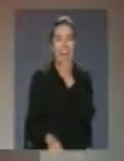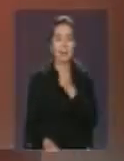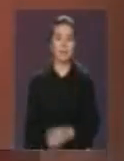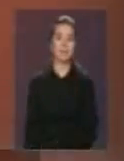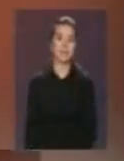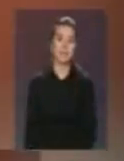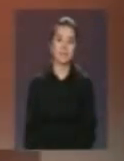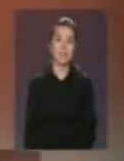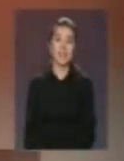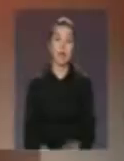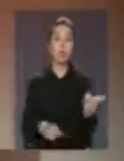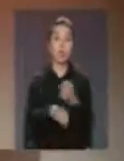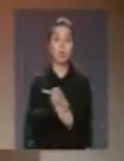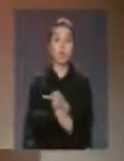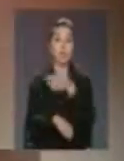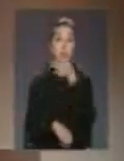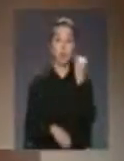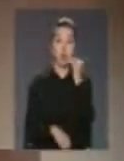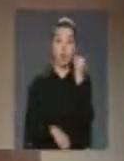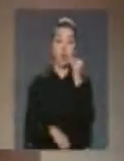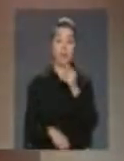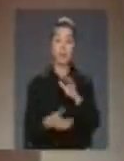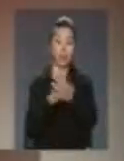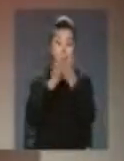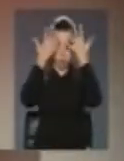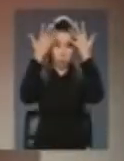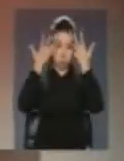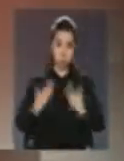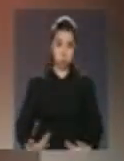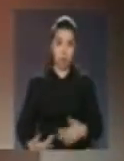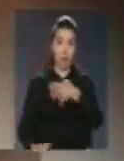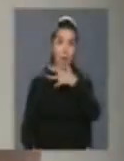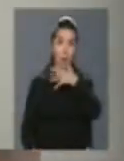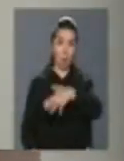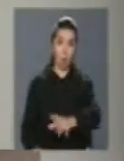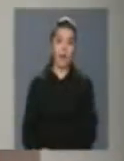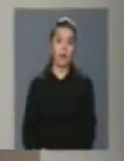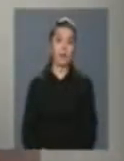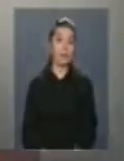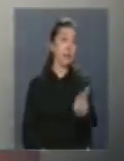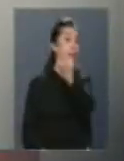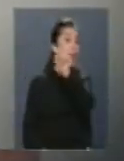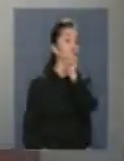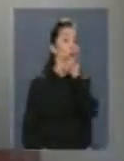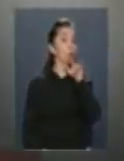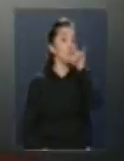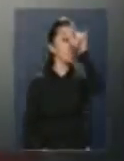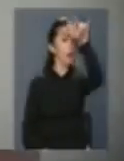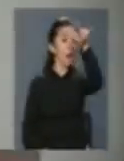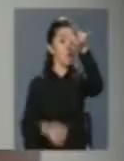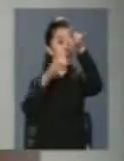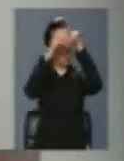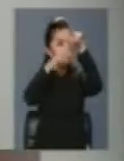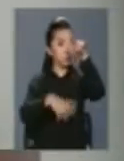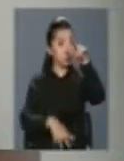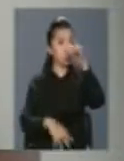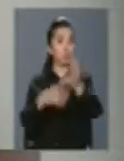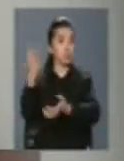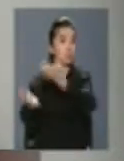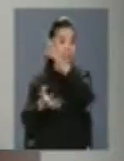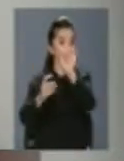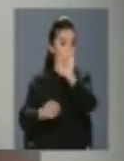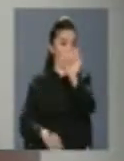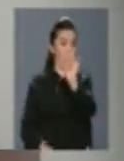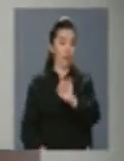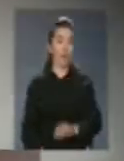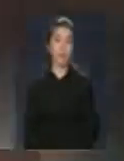En solo unos segundos, estos niños estaban completamente empapados y no precisamente por el superavión que apaga incendios